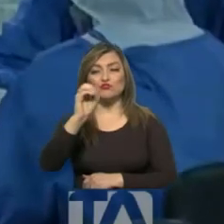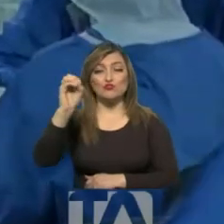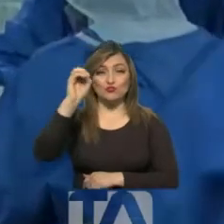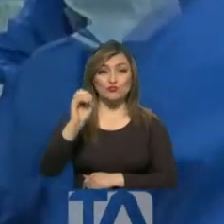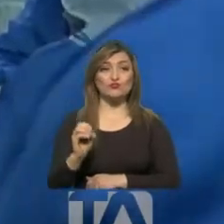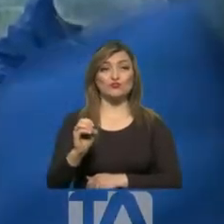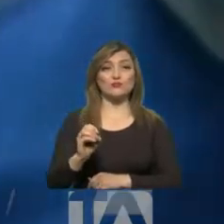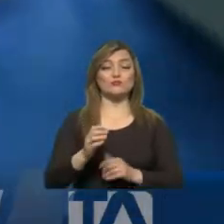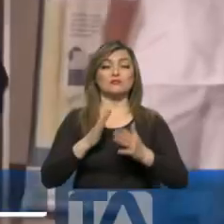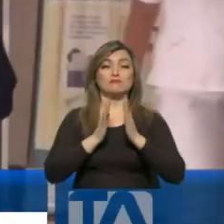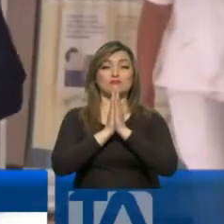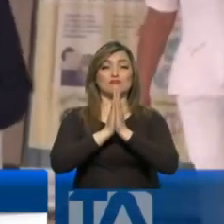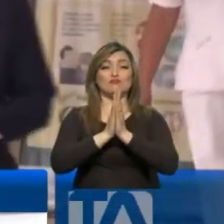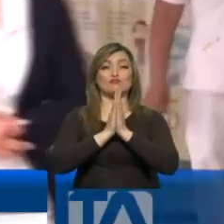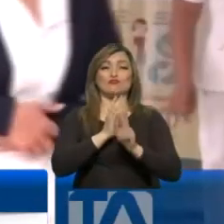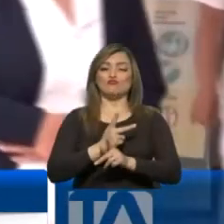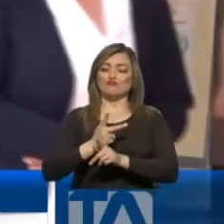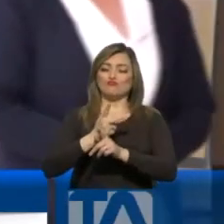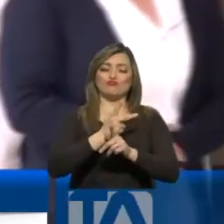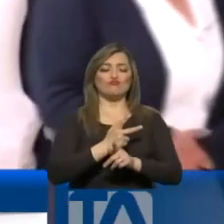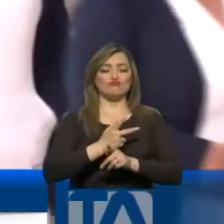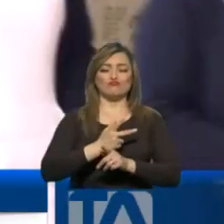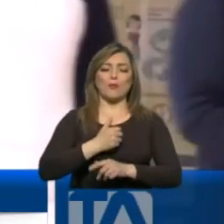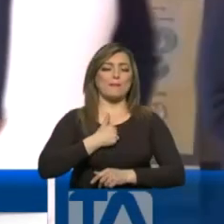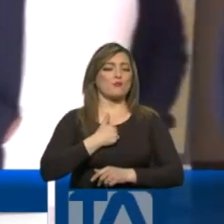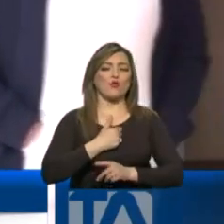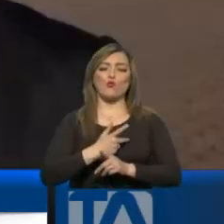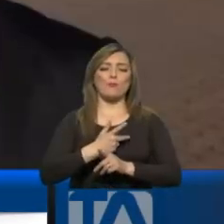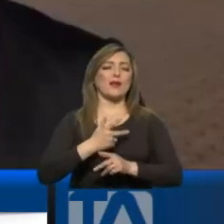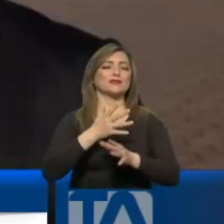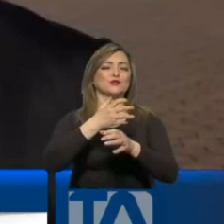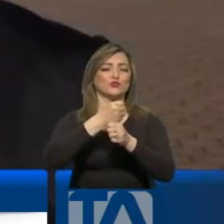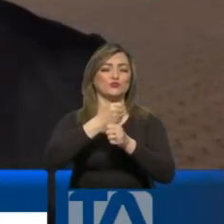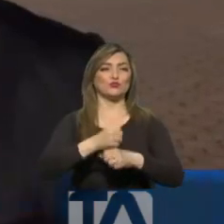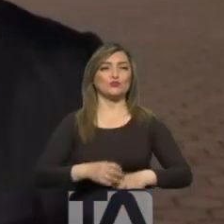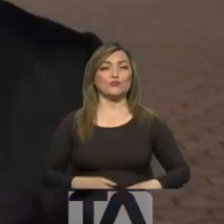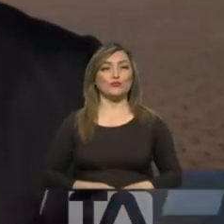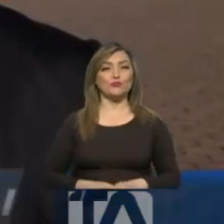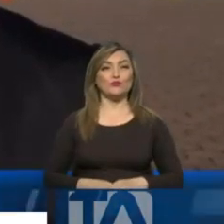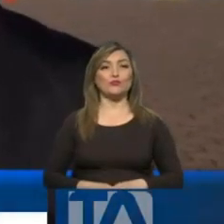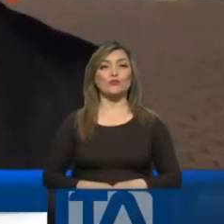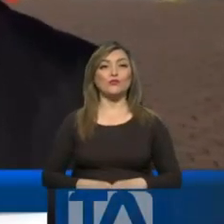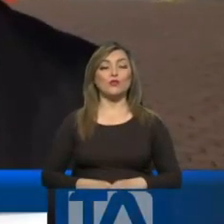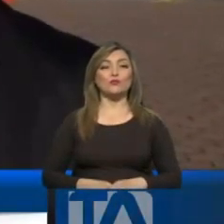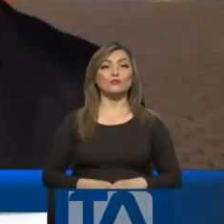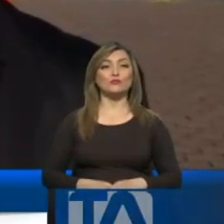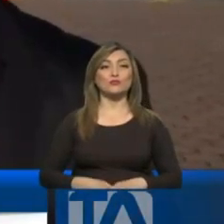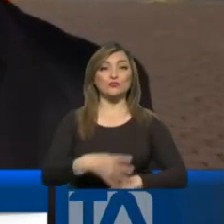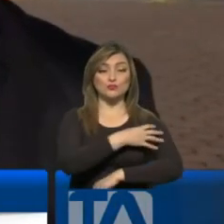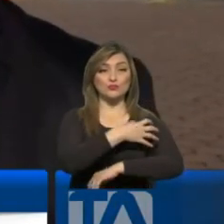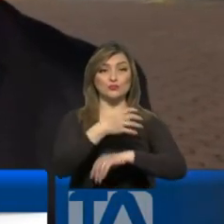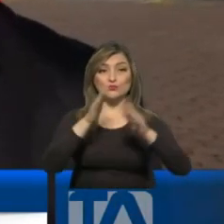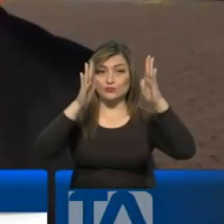ello, el llamado a no bajar la guardia y mantener los autocuidados de bioseguridad. En relación a eso, nosotros estamos fortaleciendo la